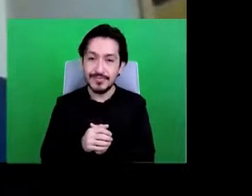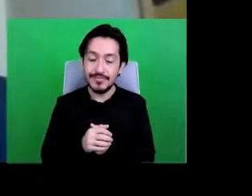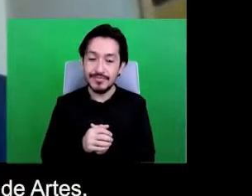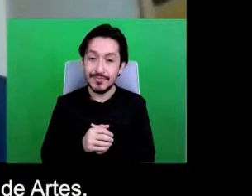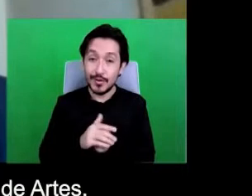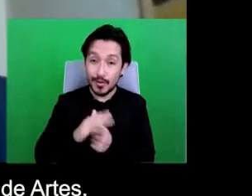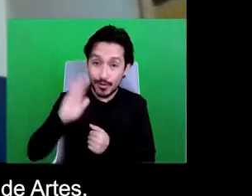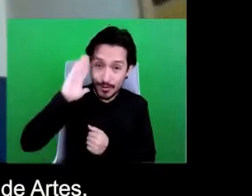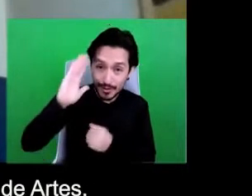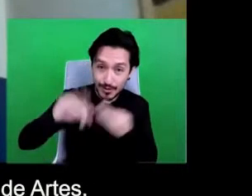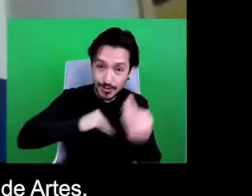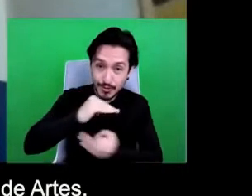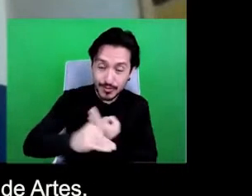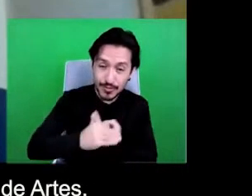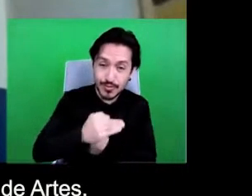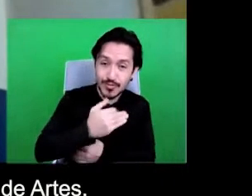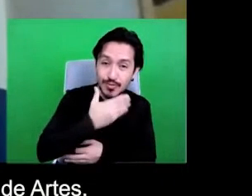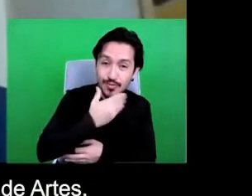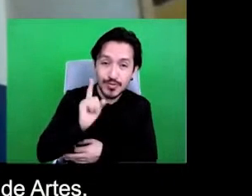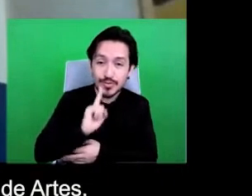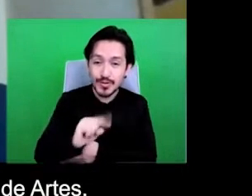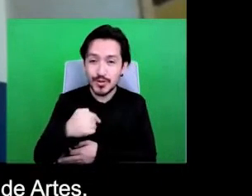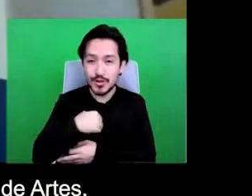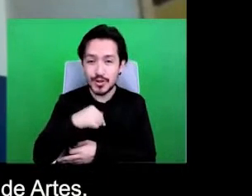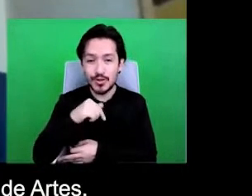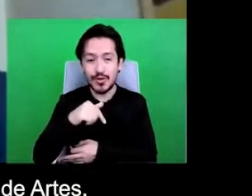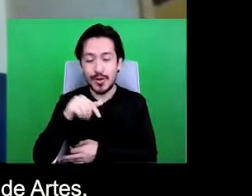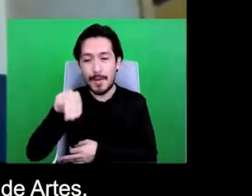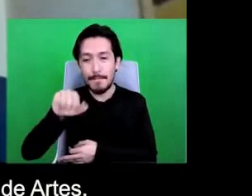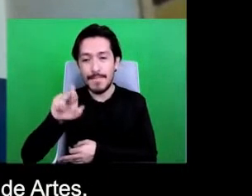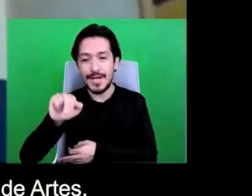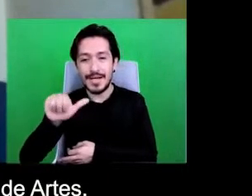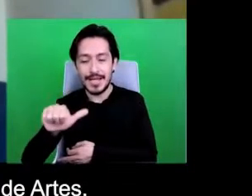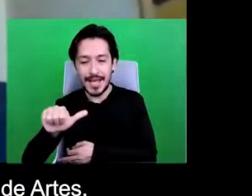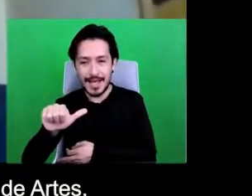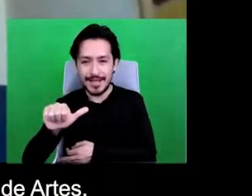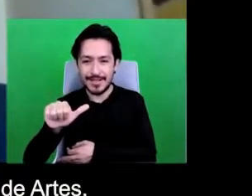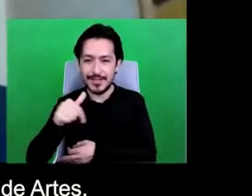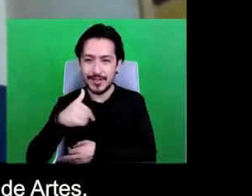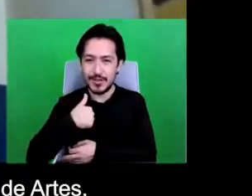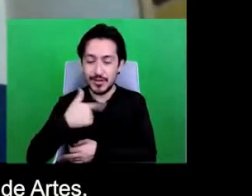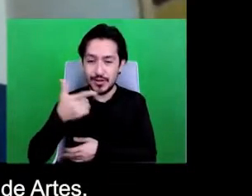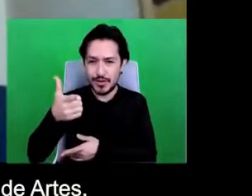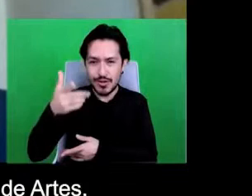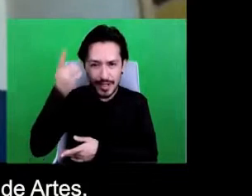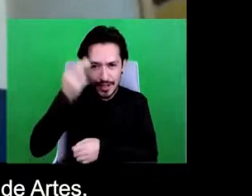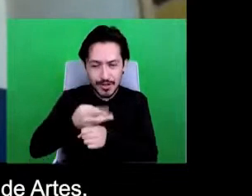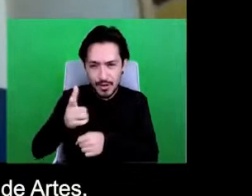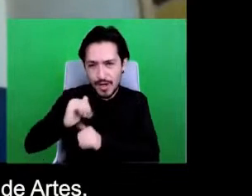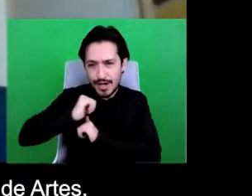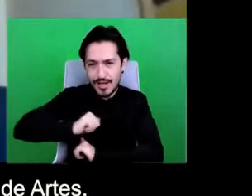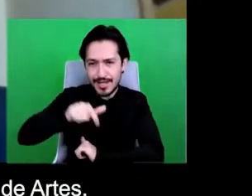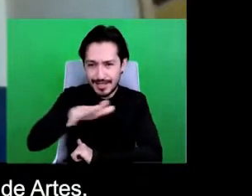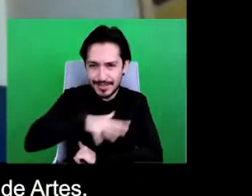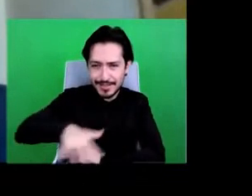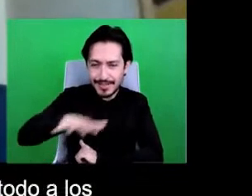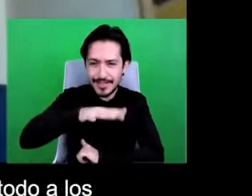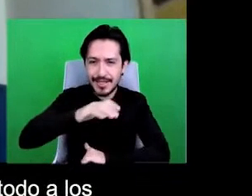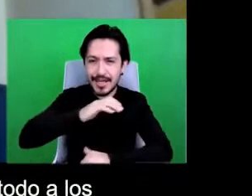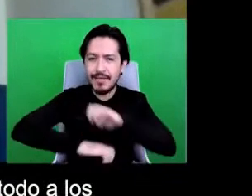y a todos. Mi nombre es María García Joley y soy directora de Artes, Educación y Ciencia del British Council en